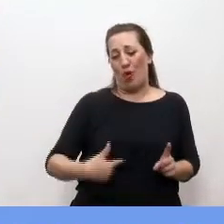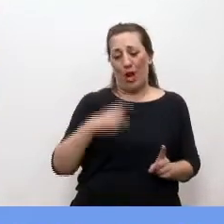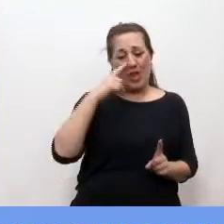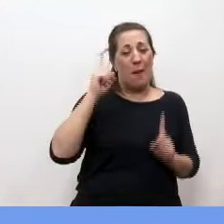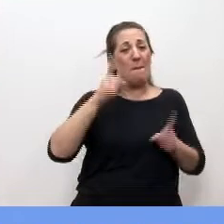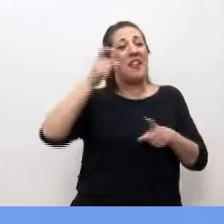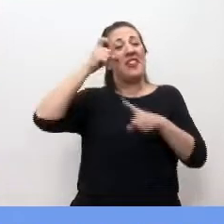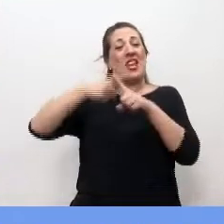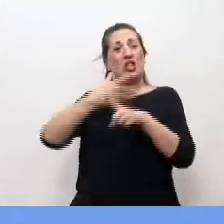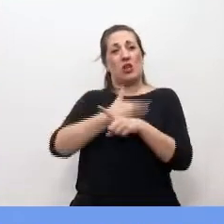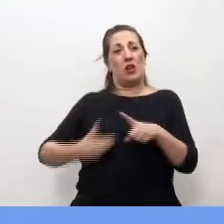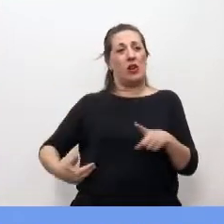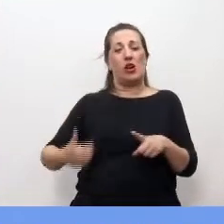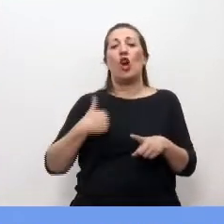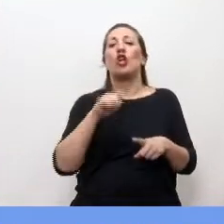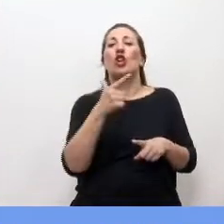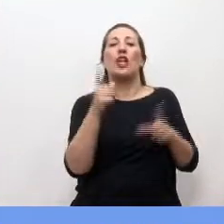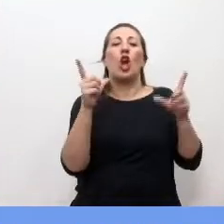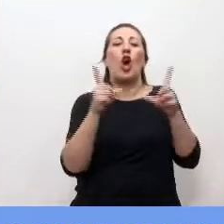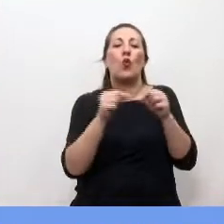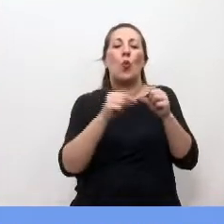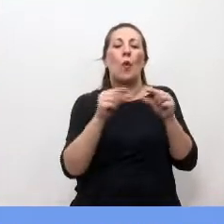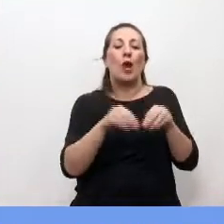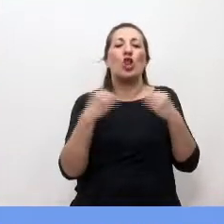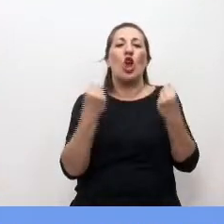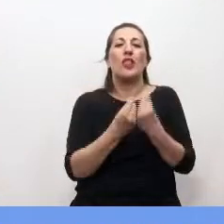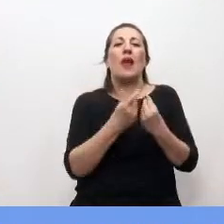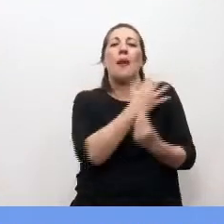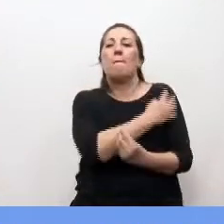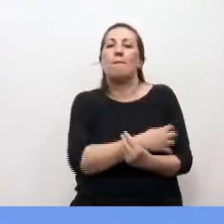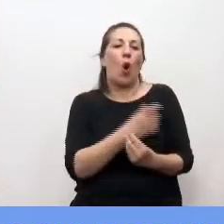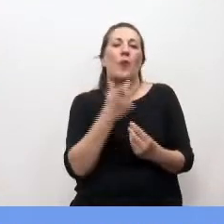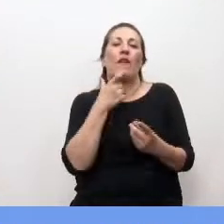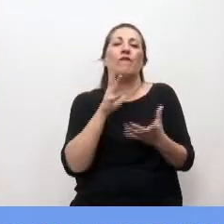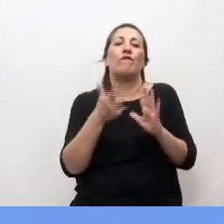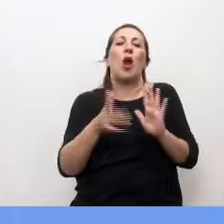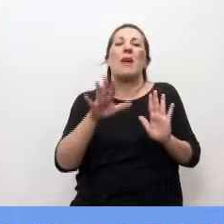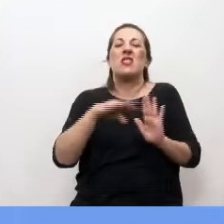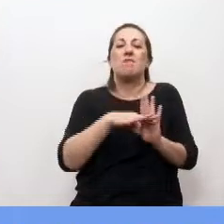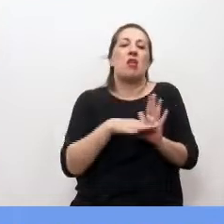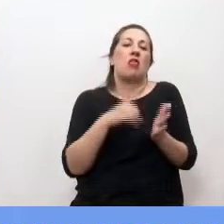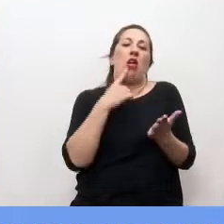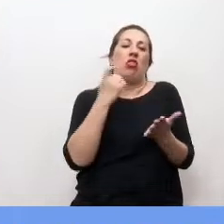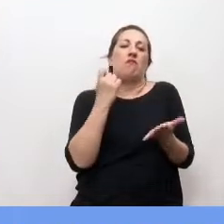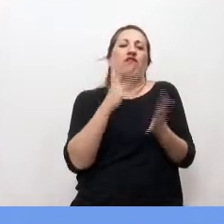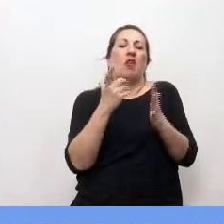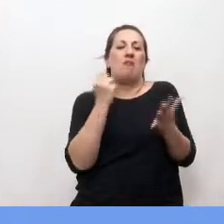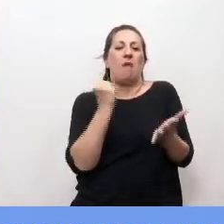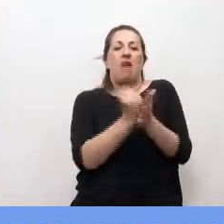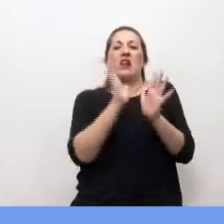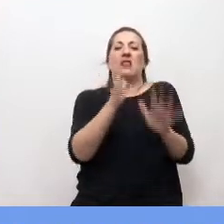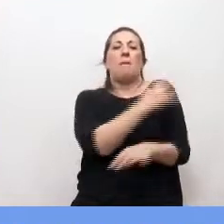no tengo el número de pobres Es una medida estigmatizante dijo el actual gobernador Axel kicilloff